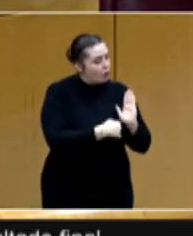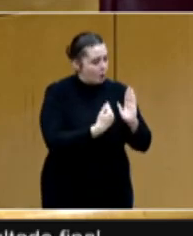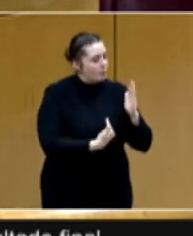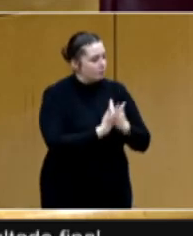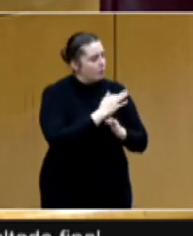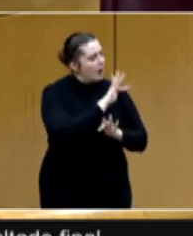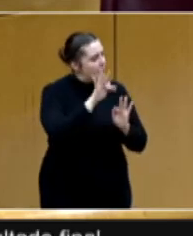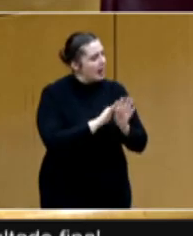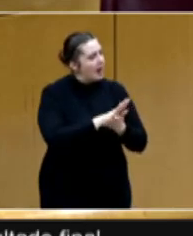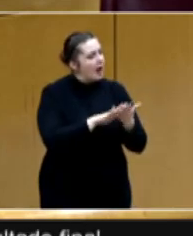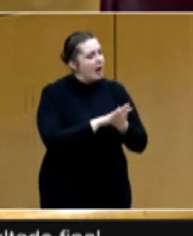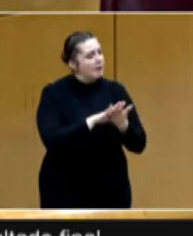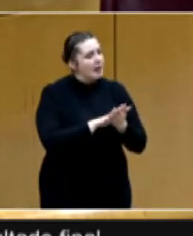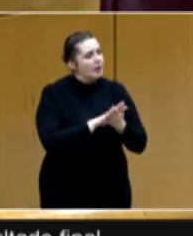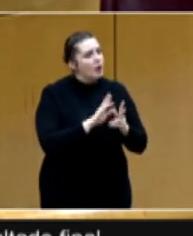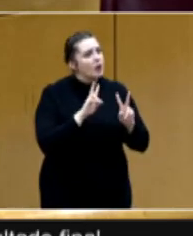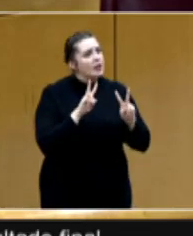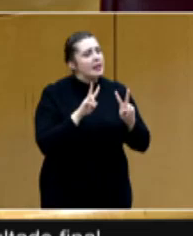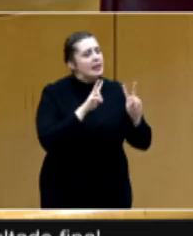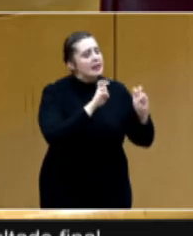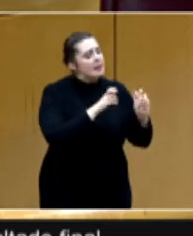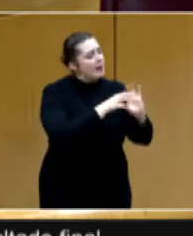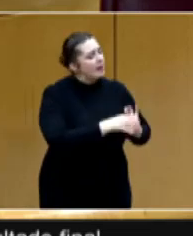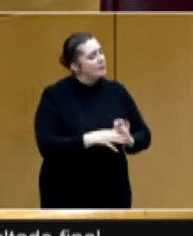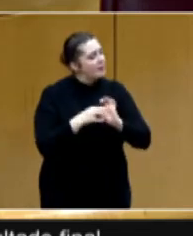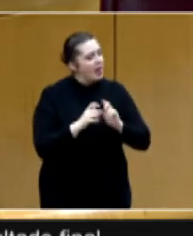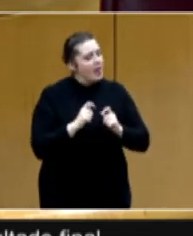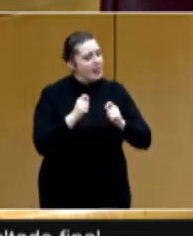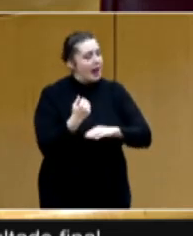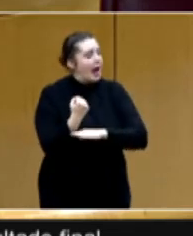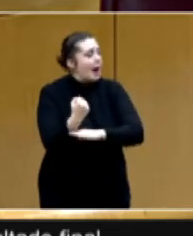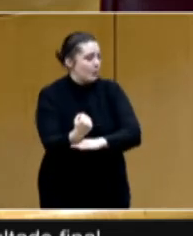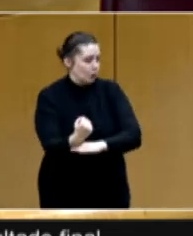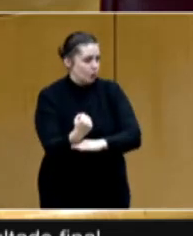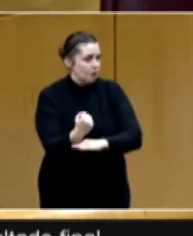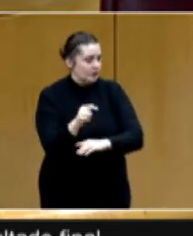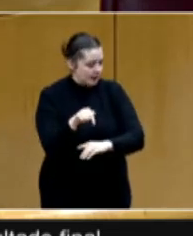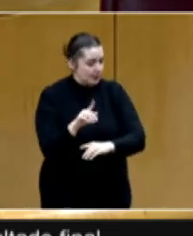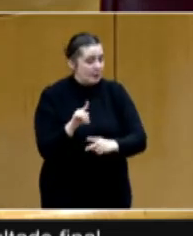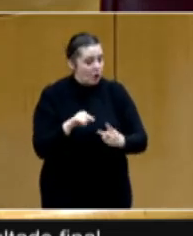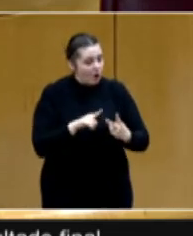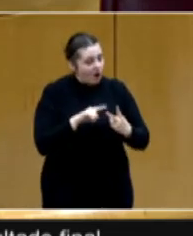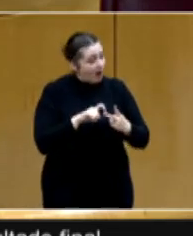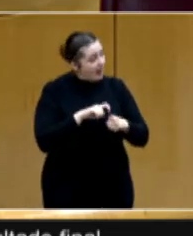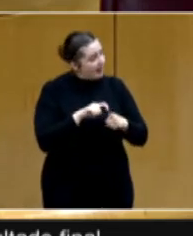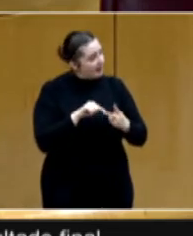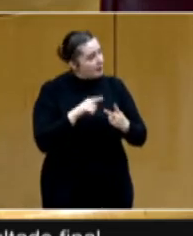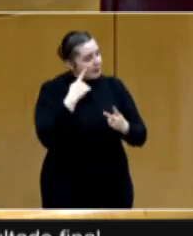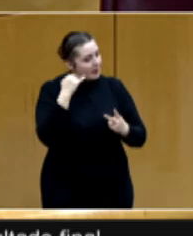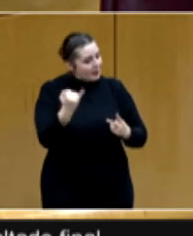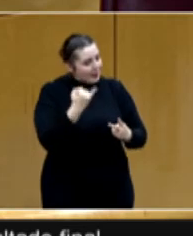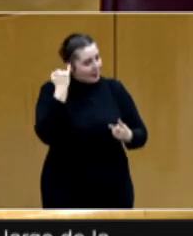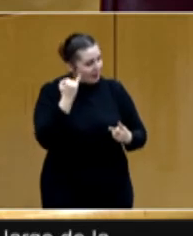mañana lo referente a la provisión de apoyos Pero hay Otro aspecto que quizás ha pasado más